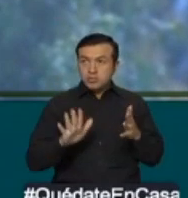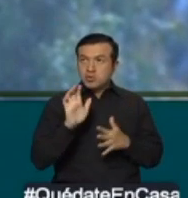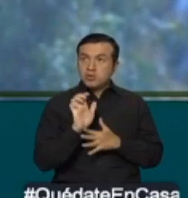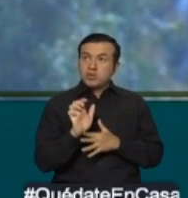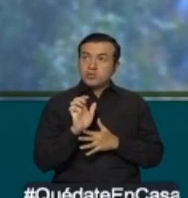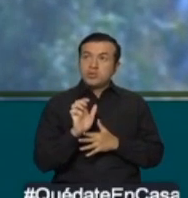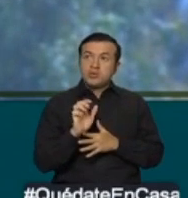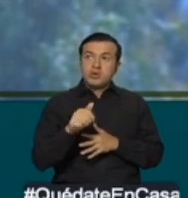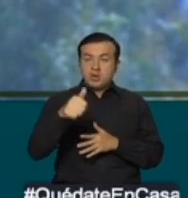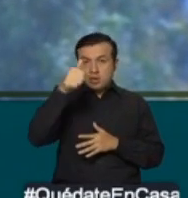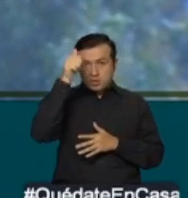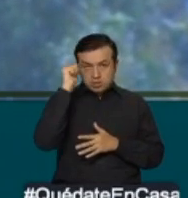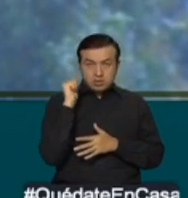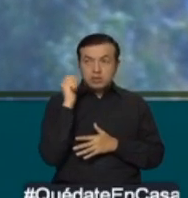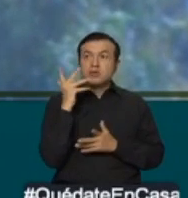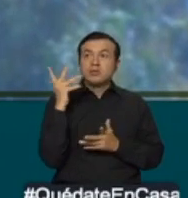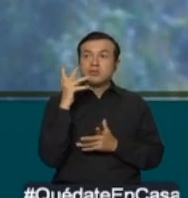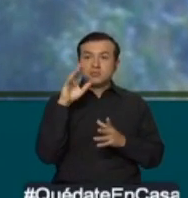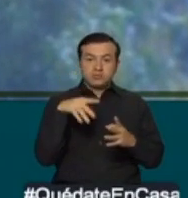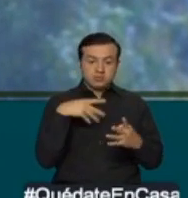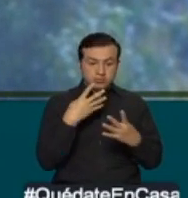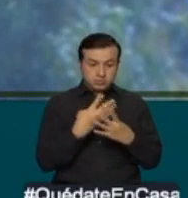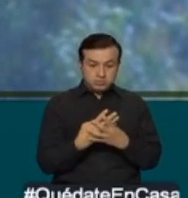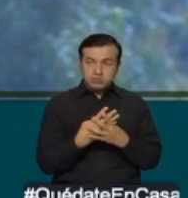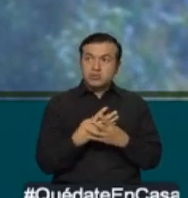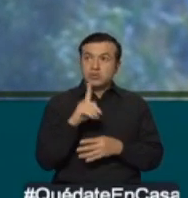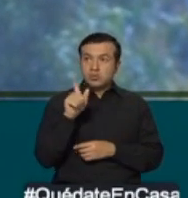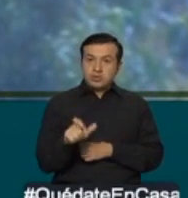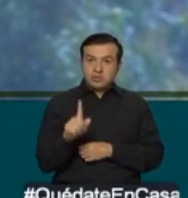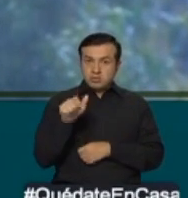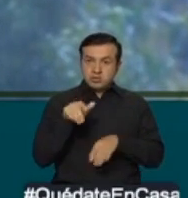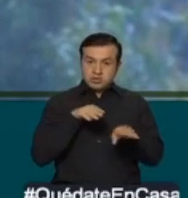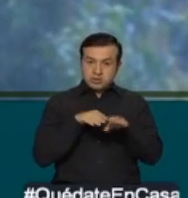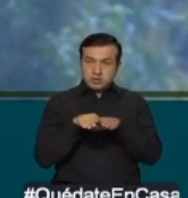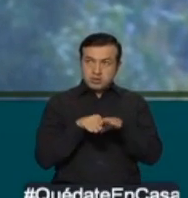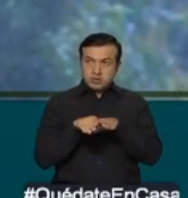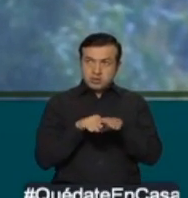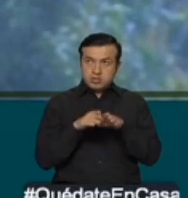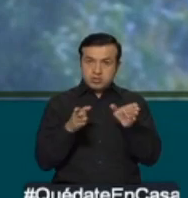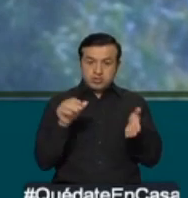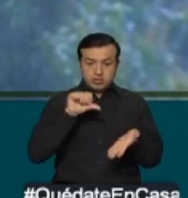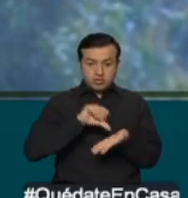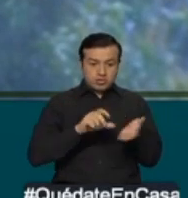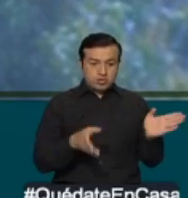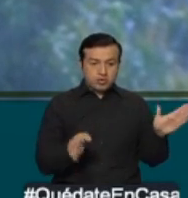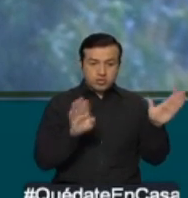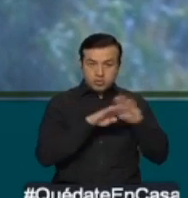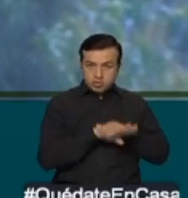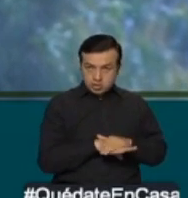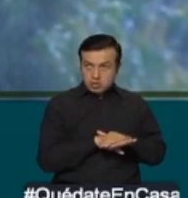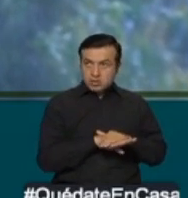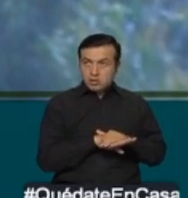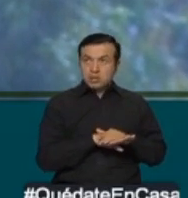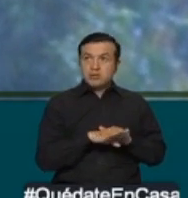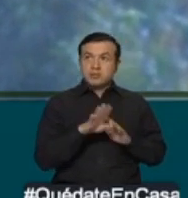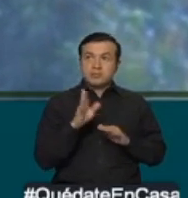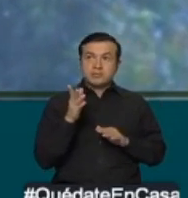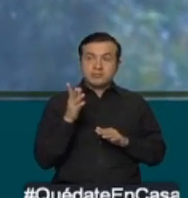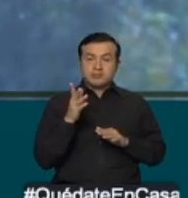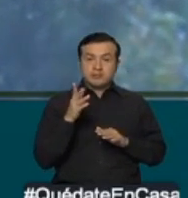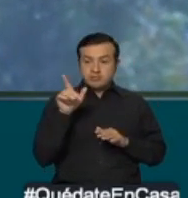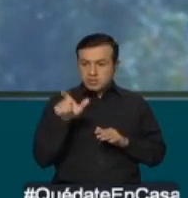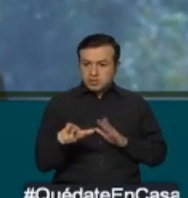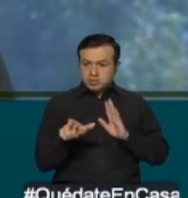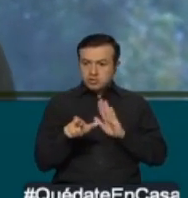el día de ayer se llevó a cabo la detención de una persona en ibarra puntualmente en la ciudad de otavalo y que fue